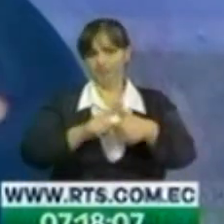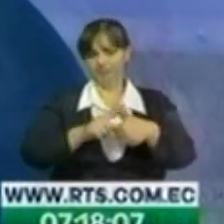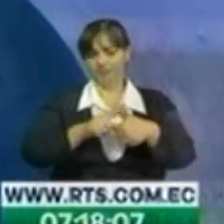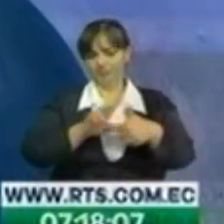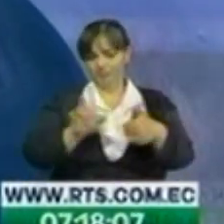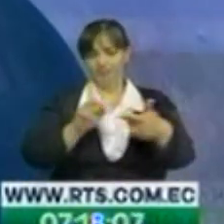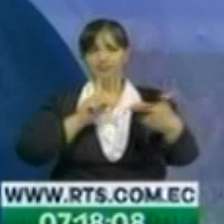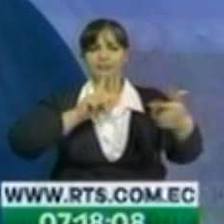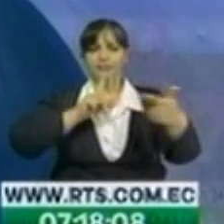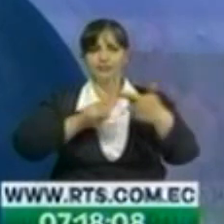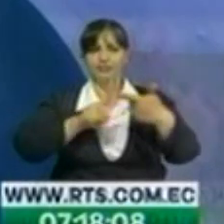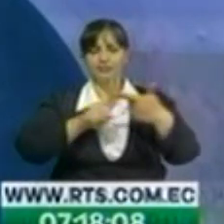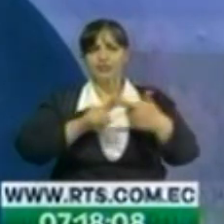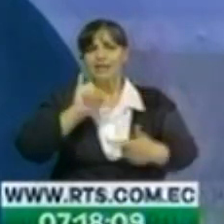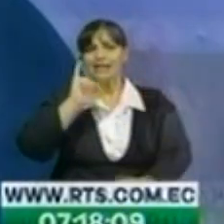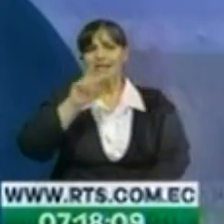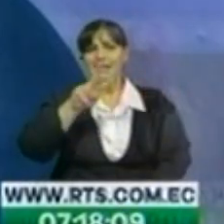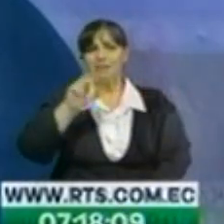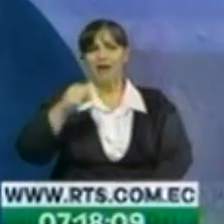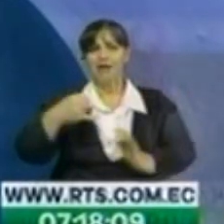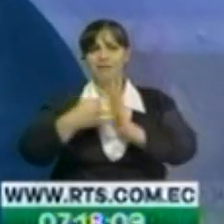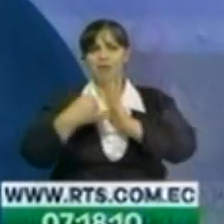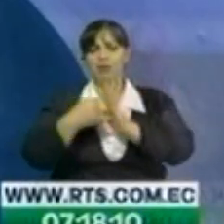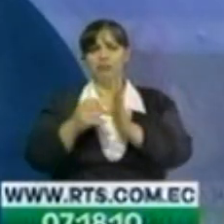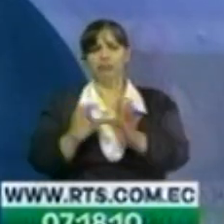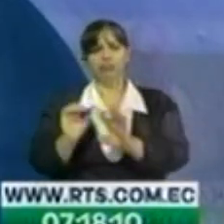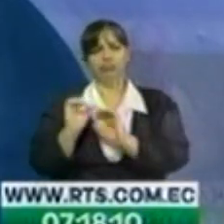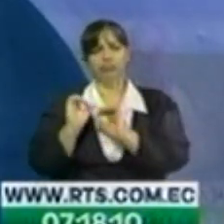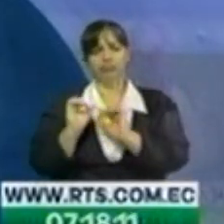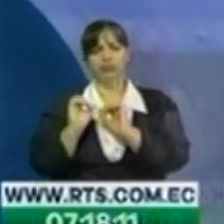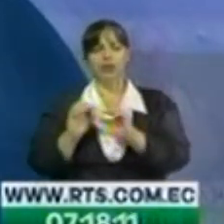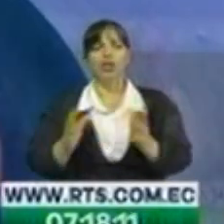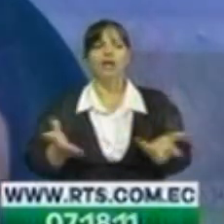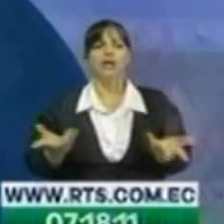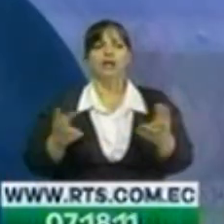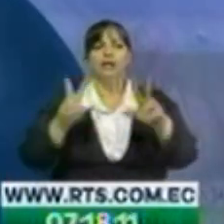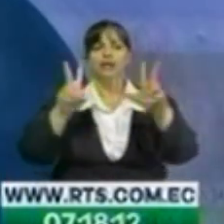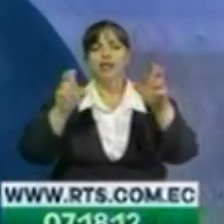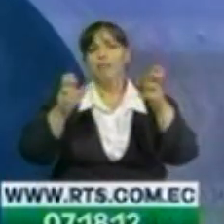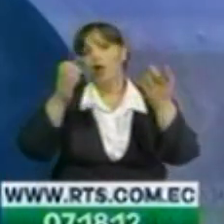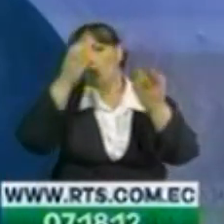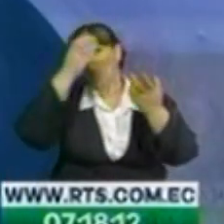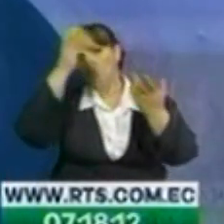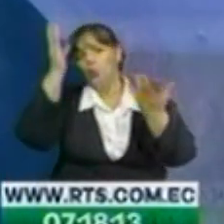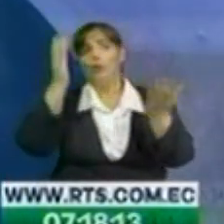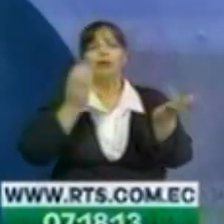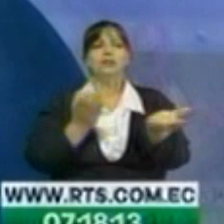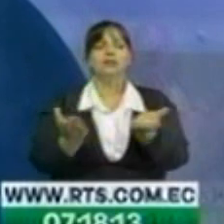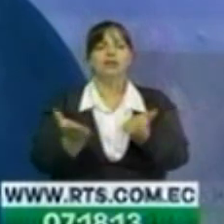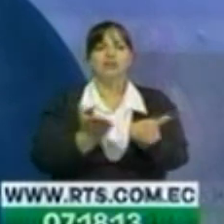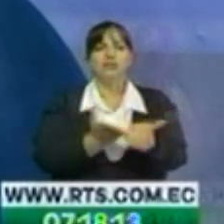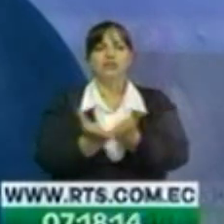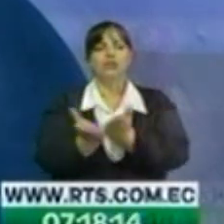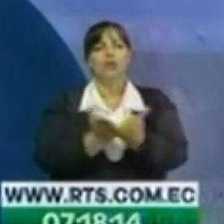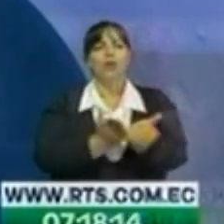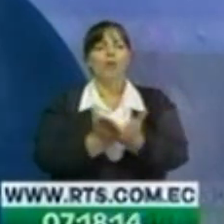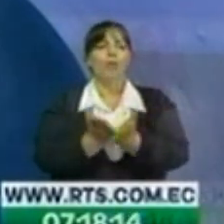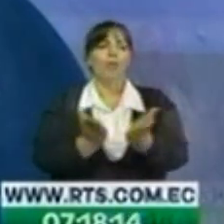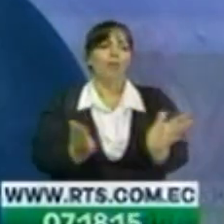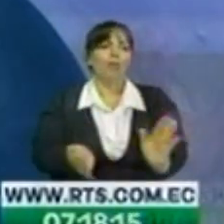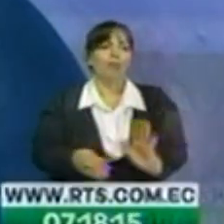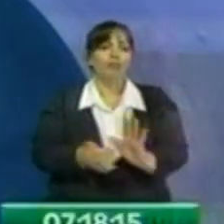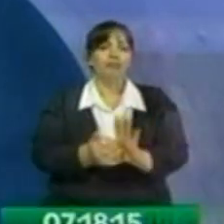que ver con el IVA cero en los servicios culturales. Hay un listado que se desagrega en muchos